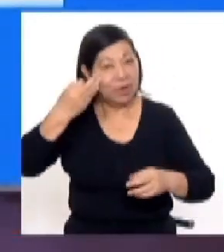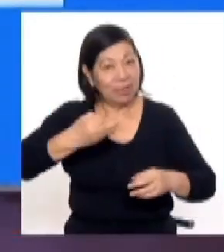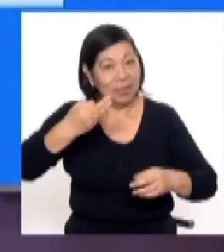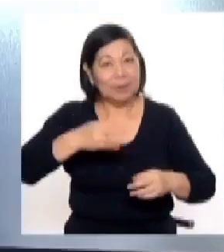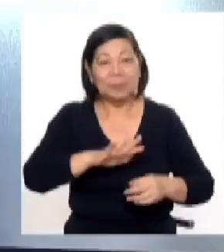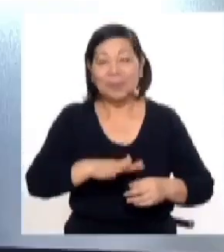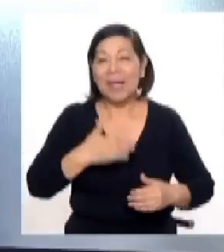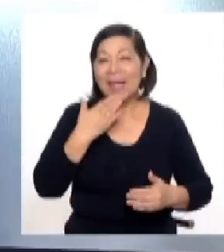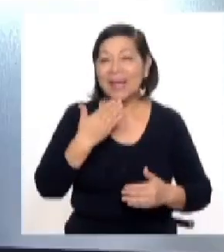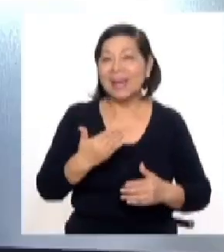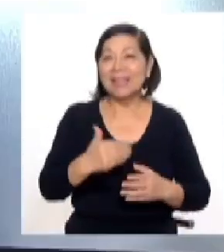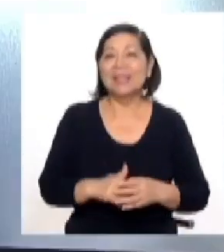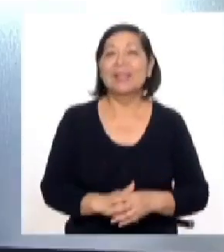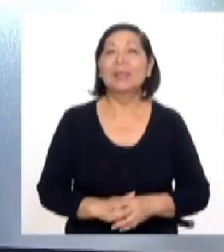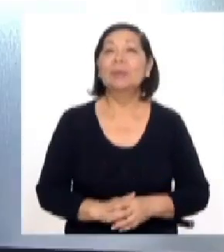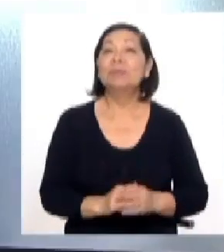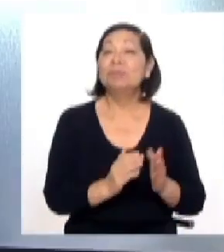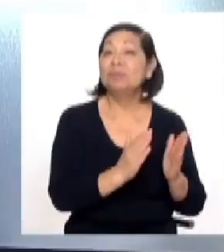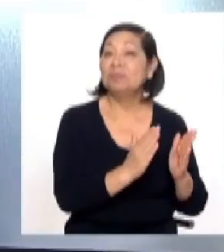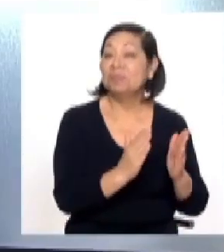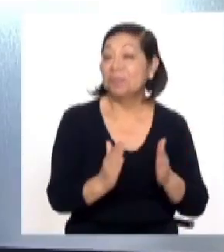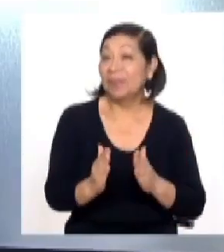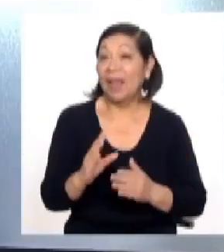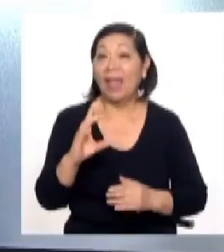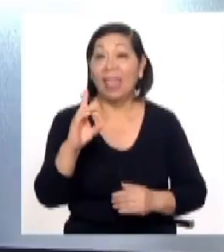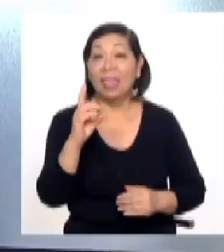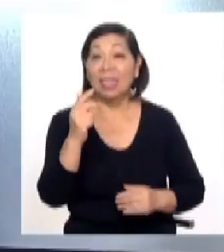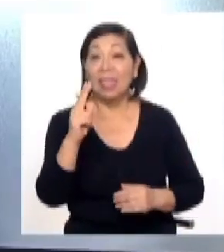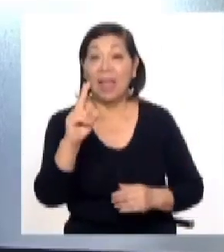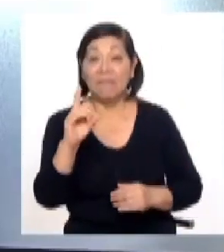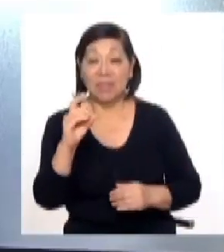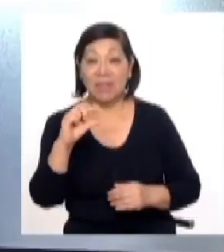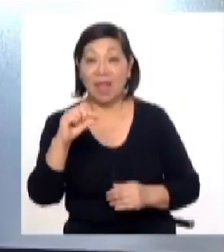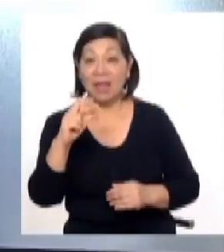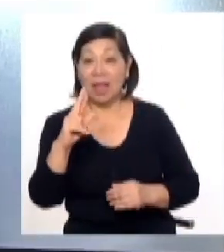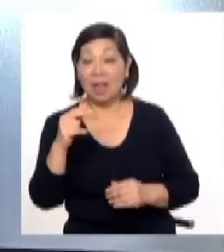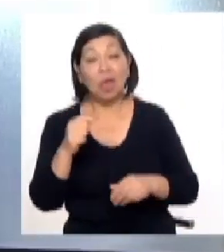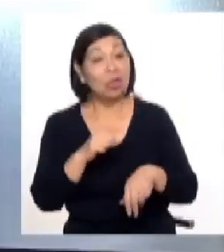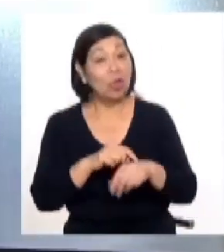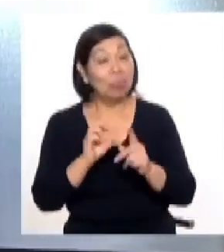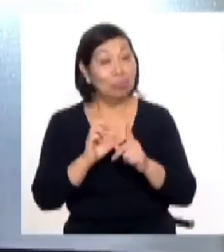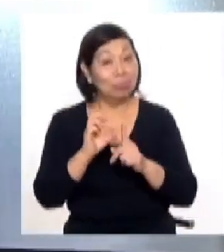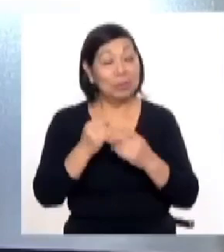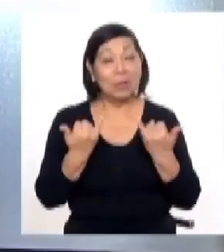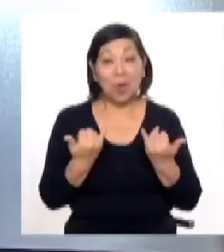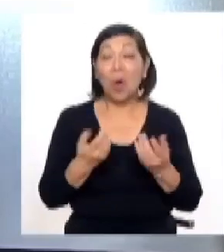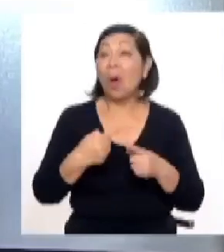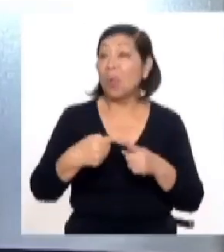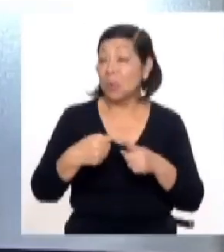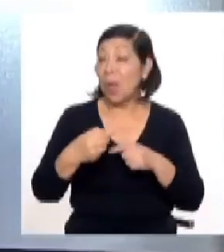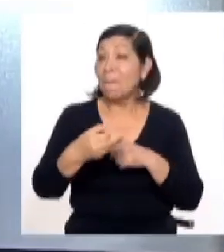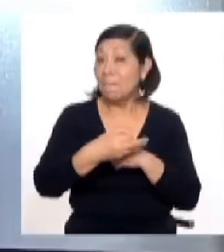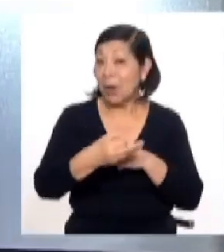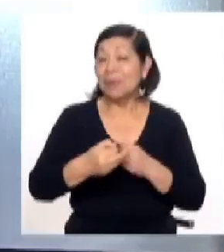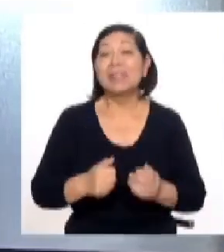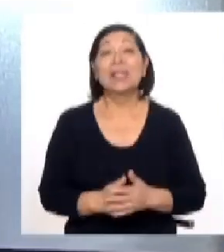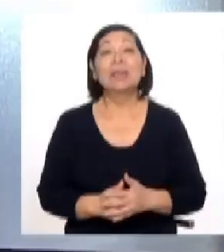población Gracias bien agradecemos a David Garay por el pronóstico del tiempo en la ciudad capital y en algunas regiones del país tenemos